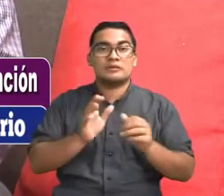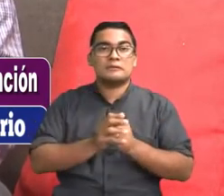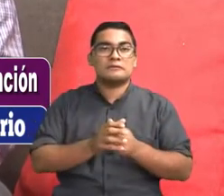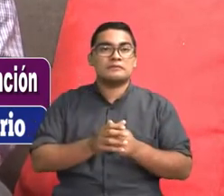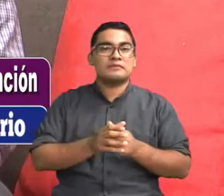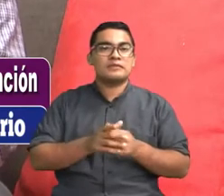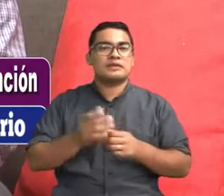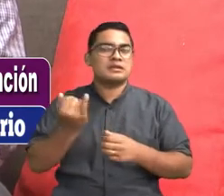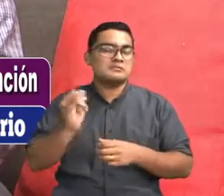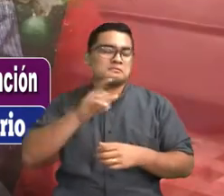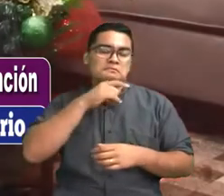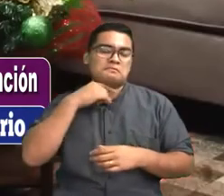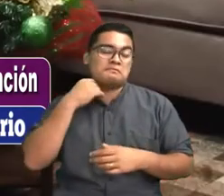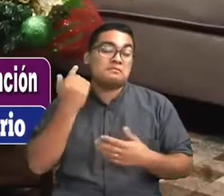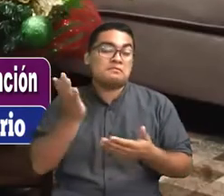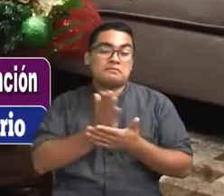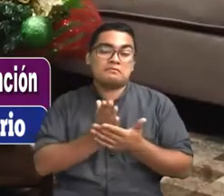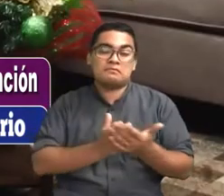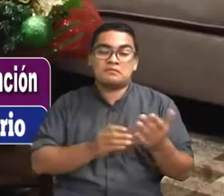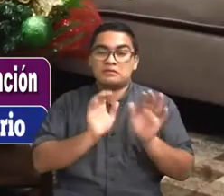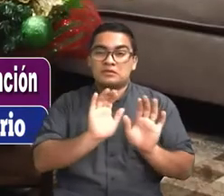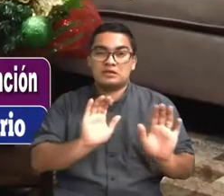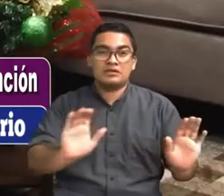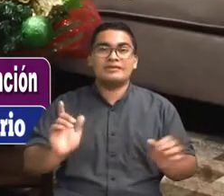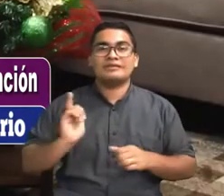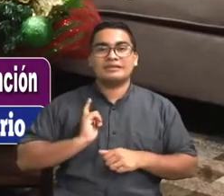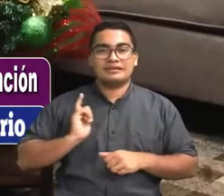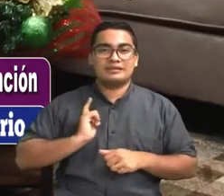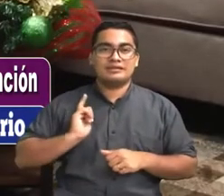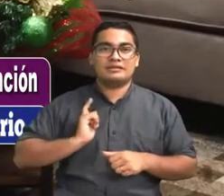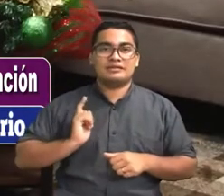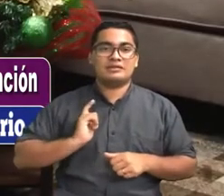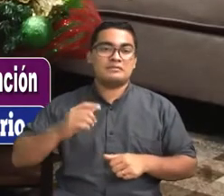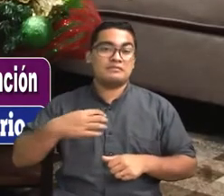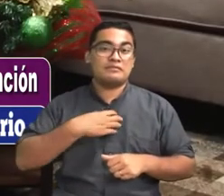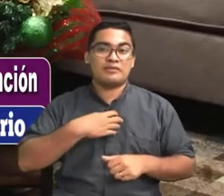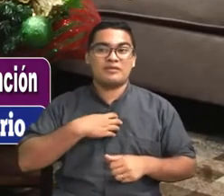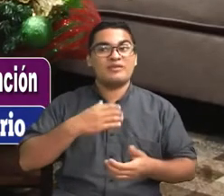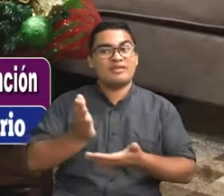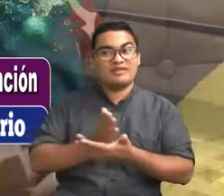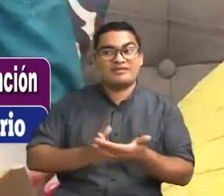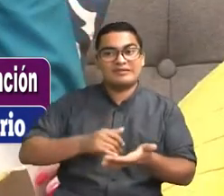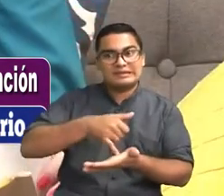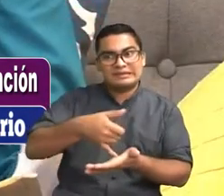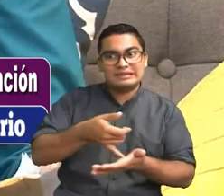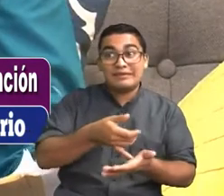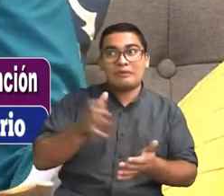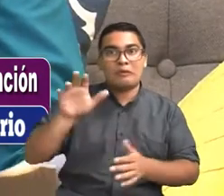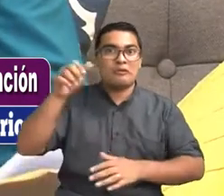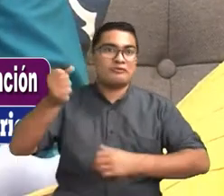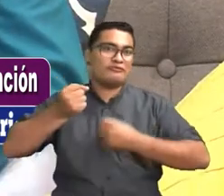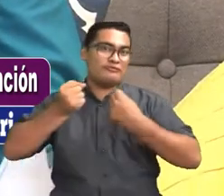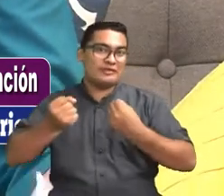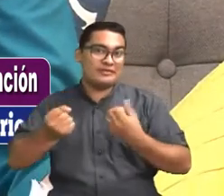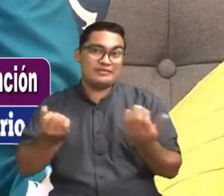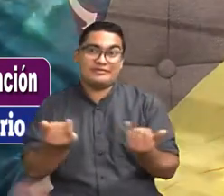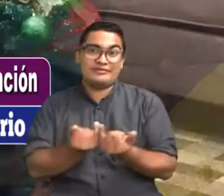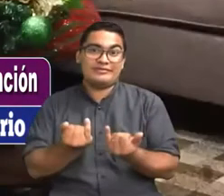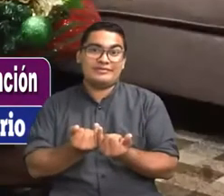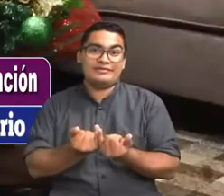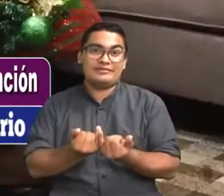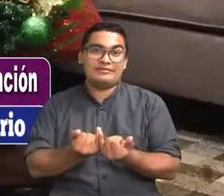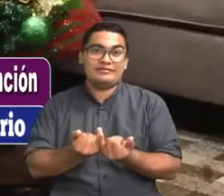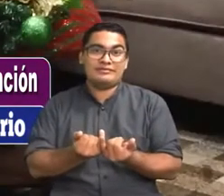Claro, obviamente, hay niños, niñas que tienen un nivel de vulnerabilidad mayor que otros, que tal vez